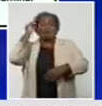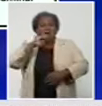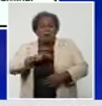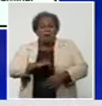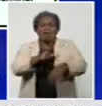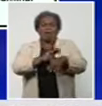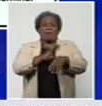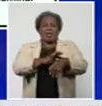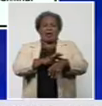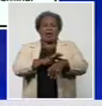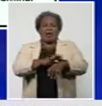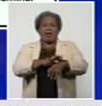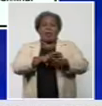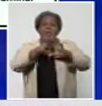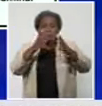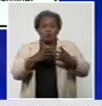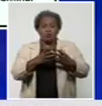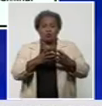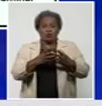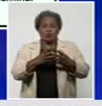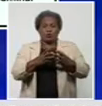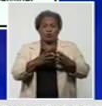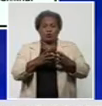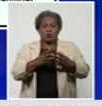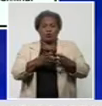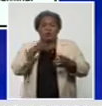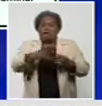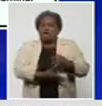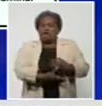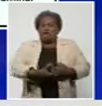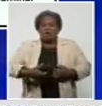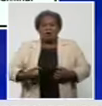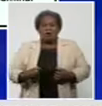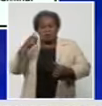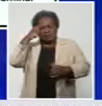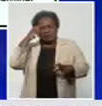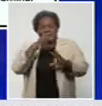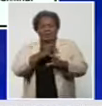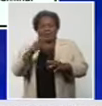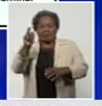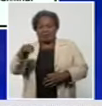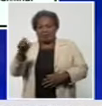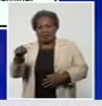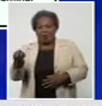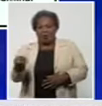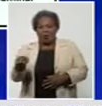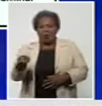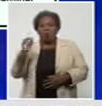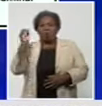enfermedad, después de un gran esfuerzo por científicos, por descubrir más cosas de